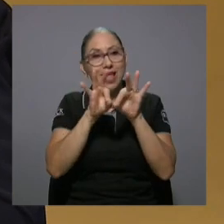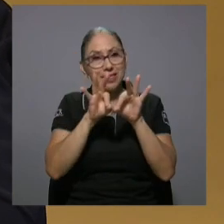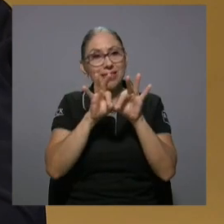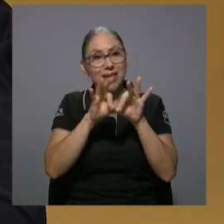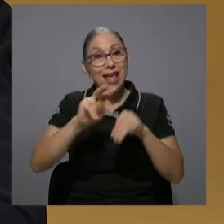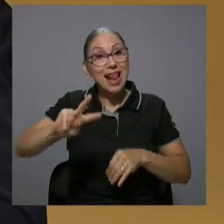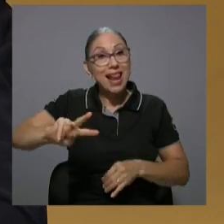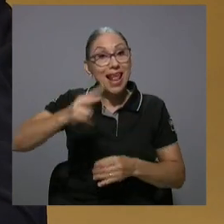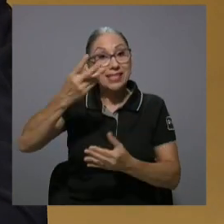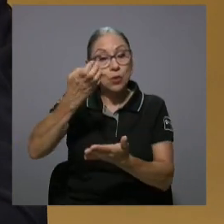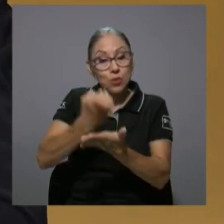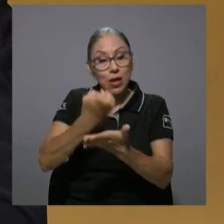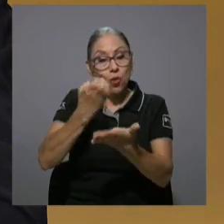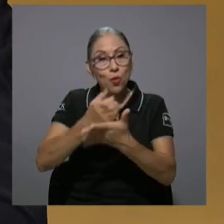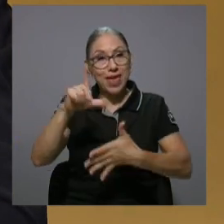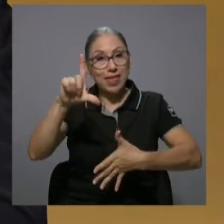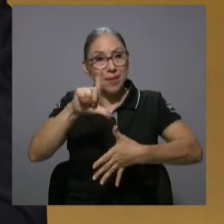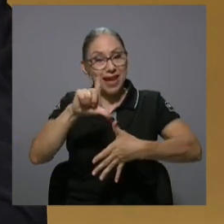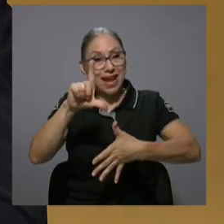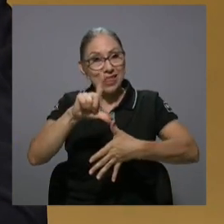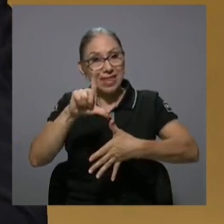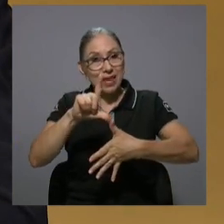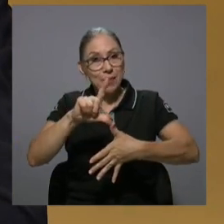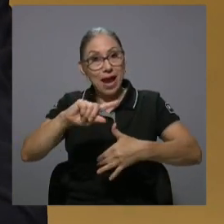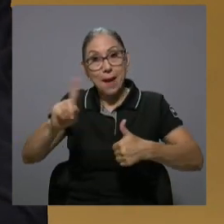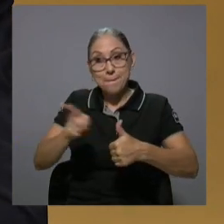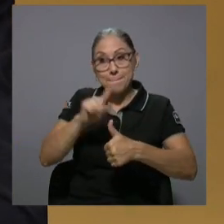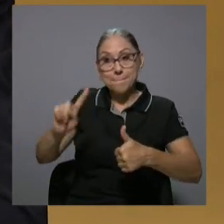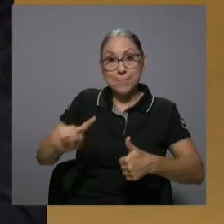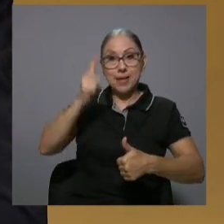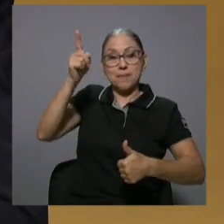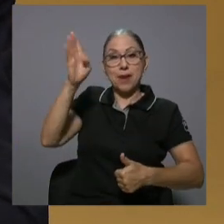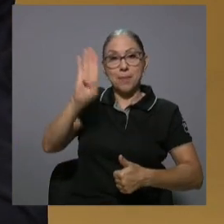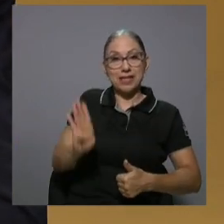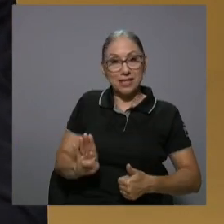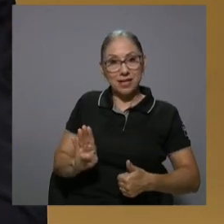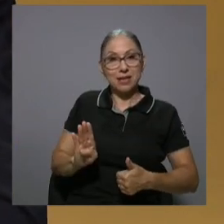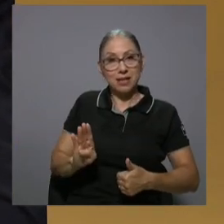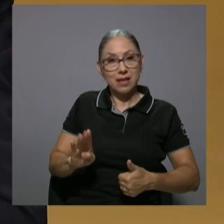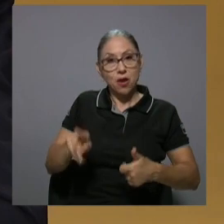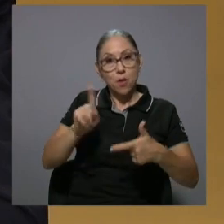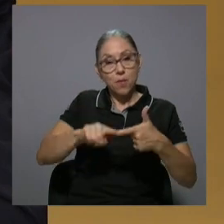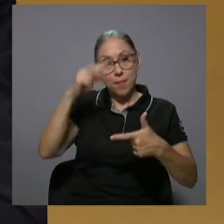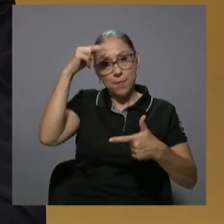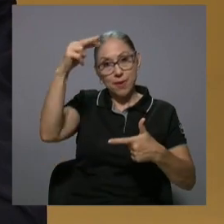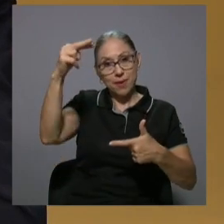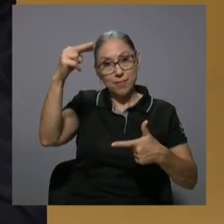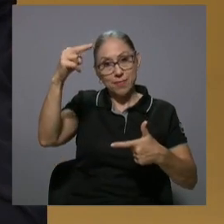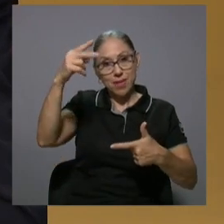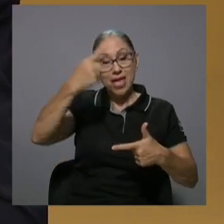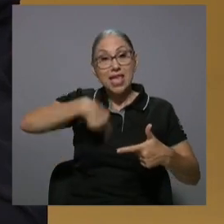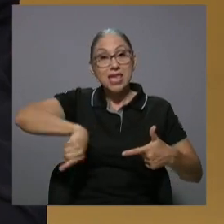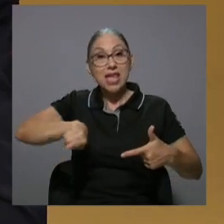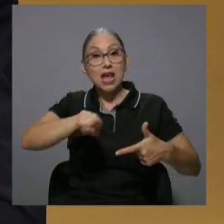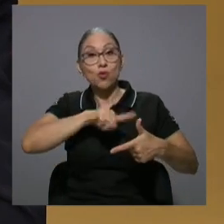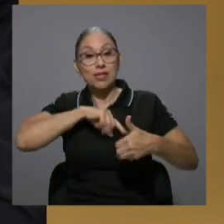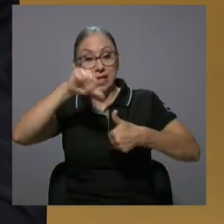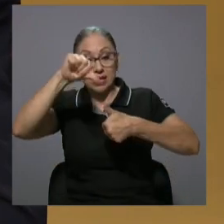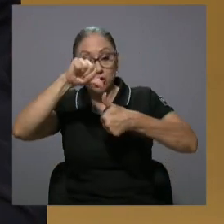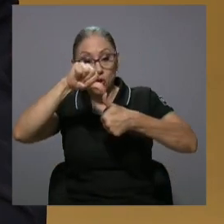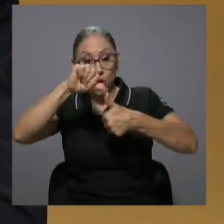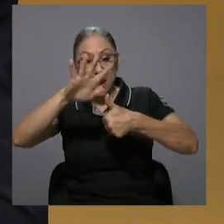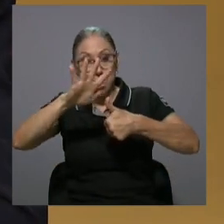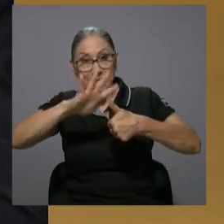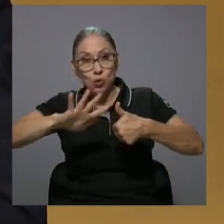segunda economía de América Latina después de Brasil y además en nuestra zona del mundo, digamos la zona mesoamericana, es